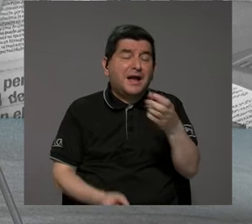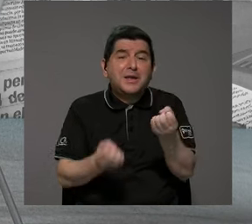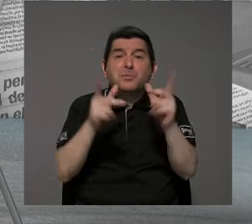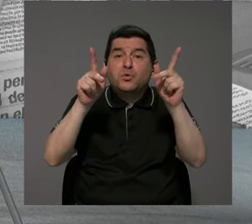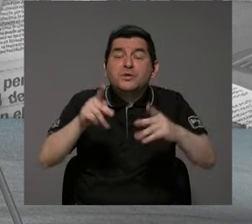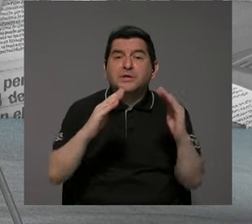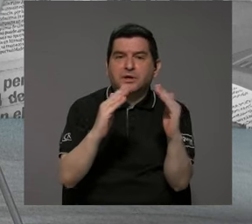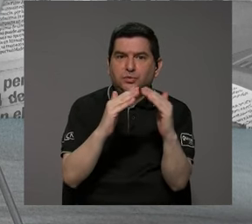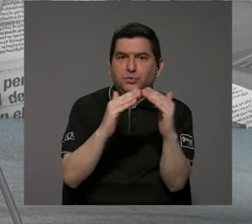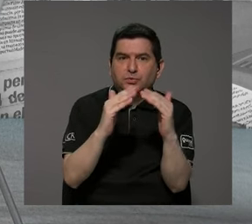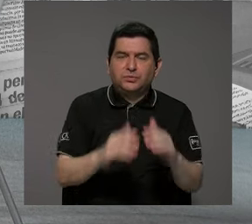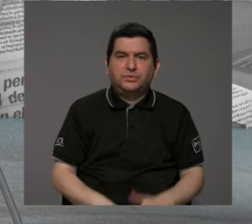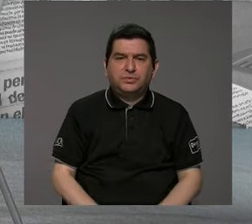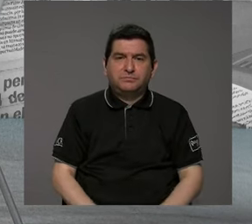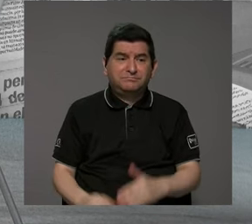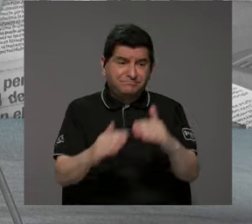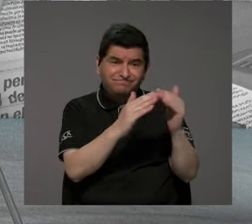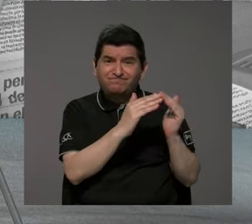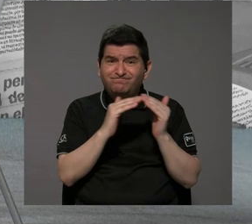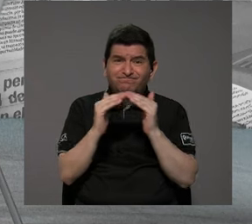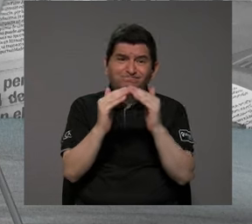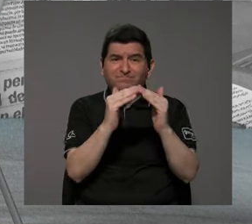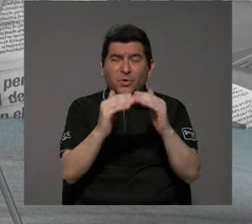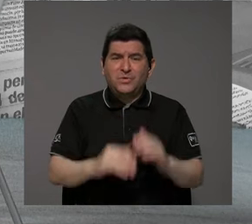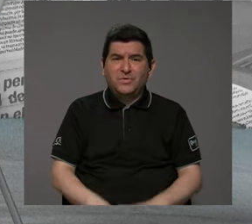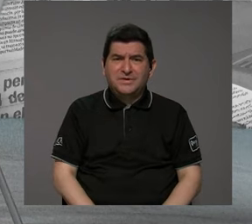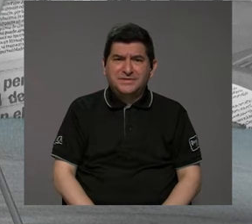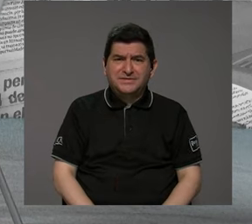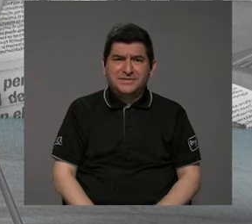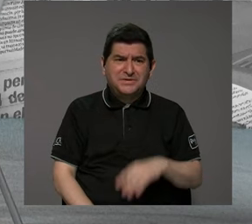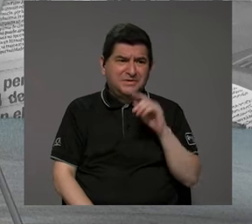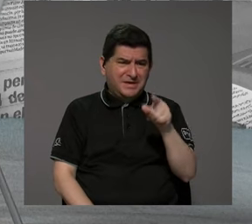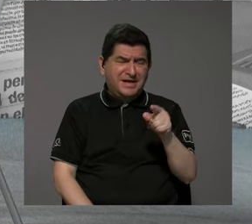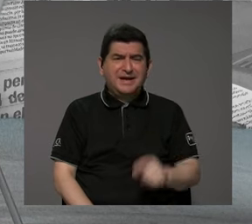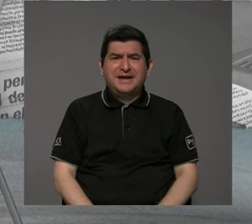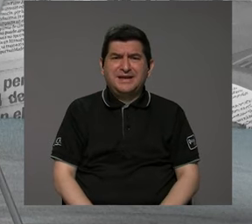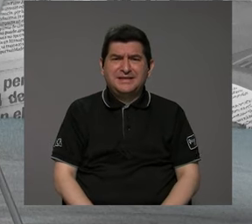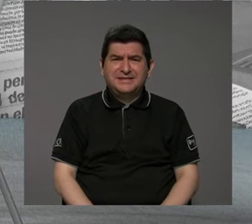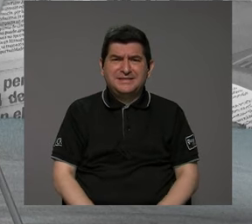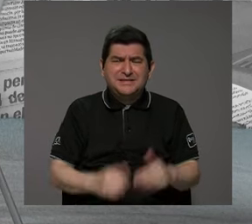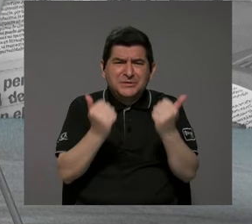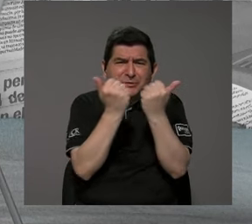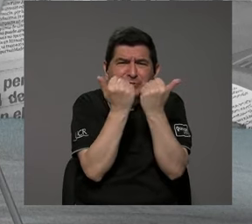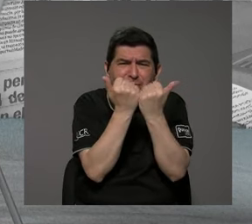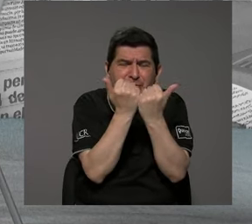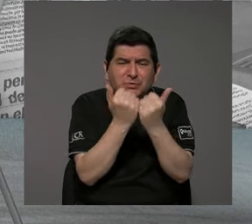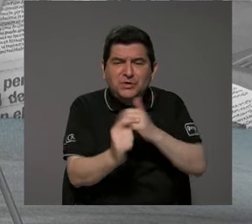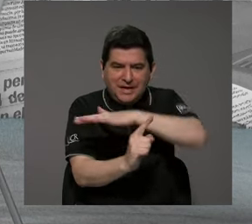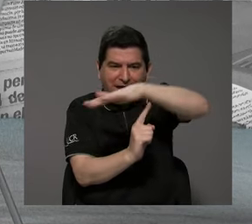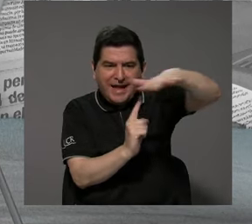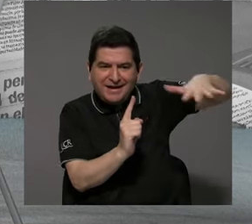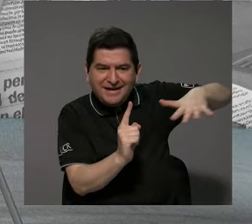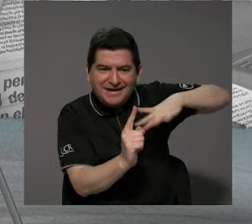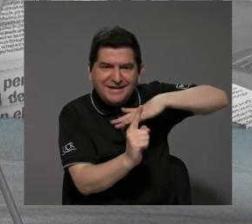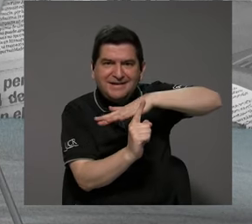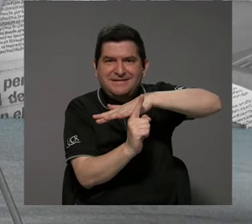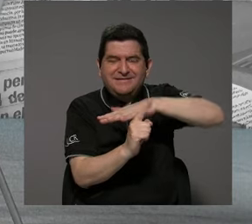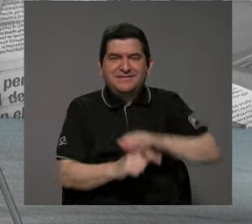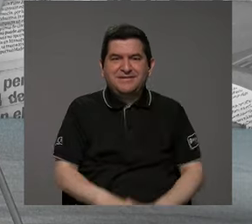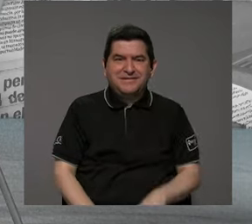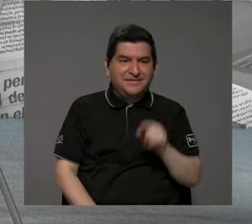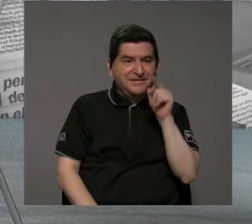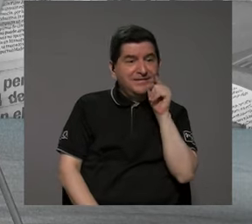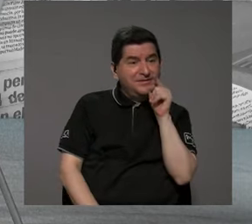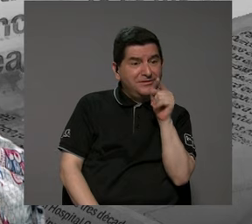población Y esa población y y hay mucha población concentrada alrededor de ese eh de